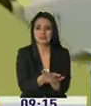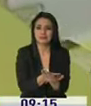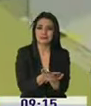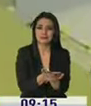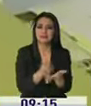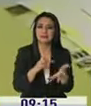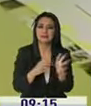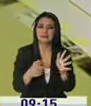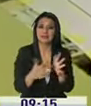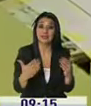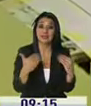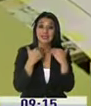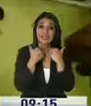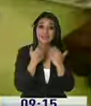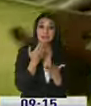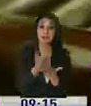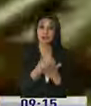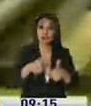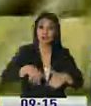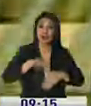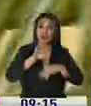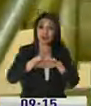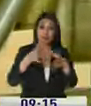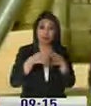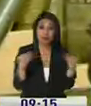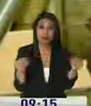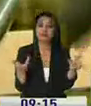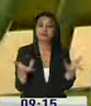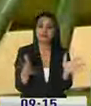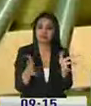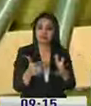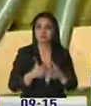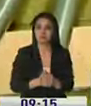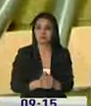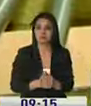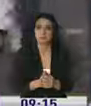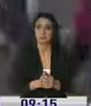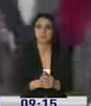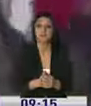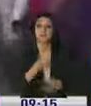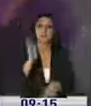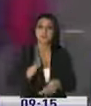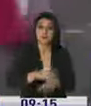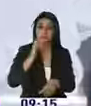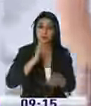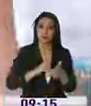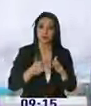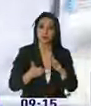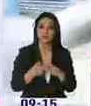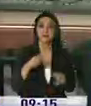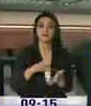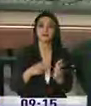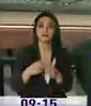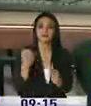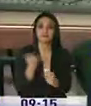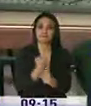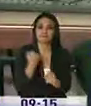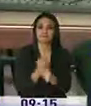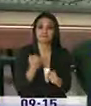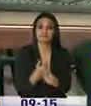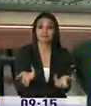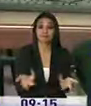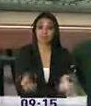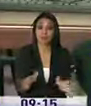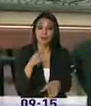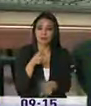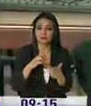la crisis económica que estaría atravesando el país, tomando en cuenta que uno de los principales problemas es el desempleo. O sea, todavía